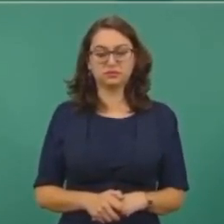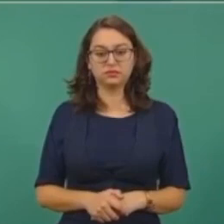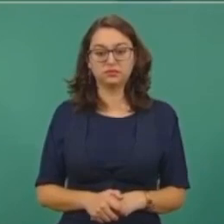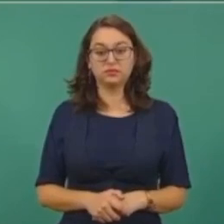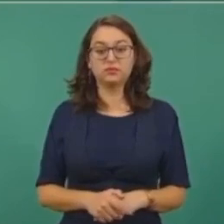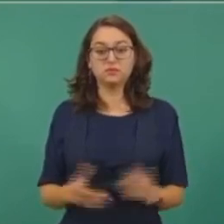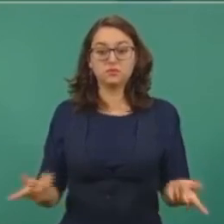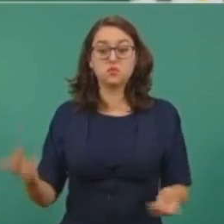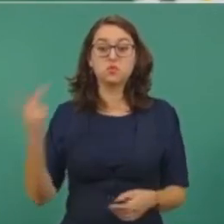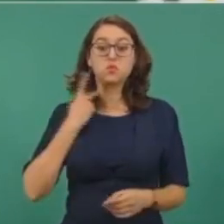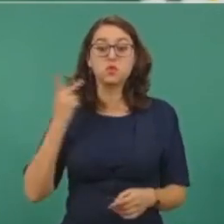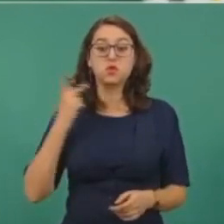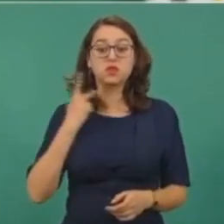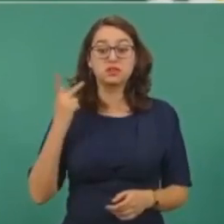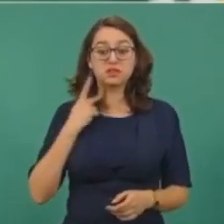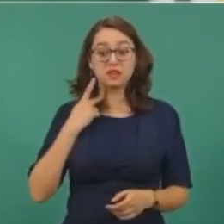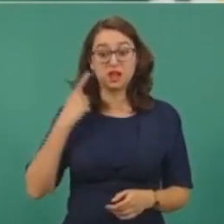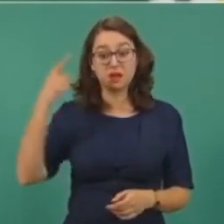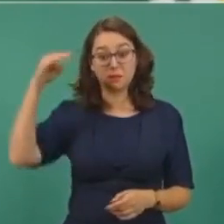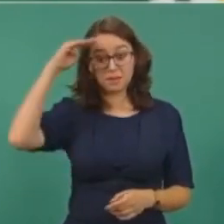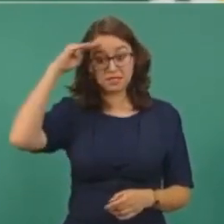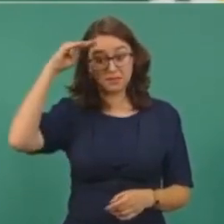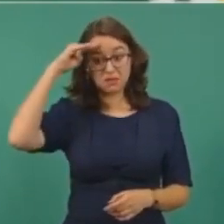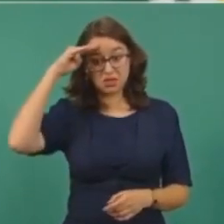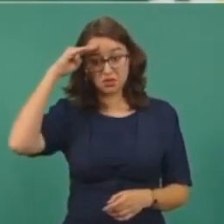la congruencia